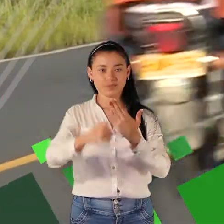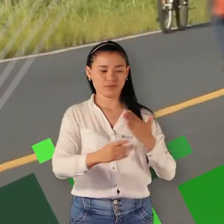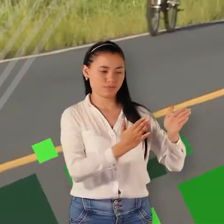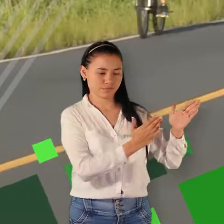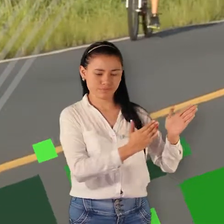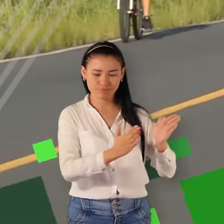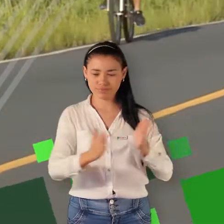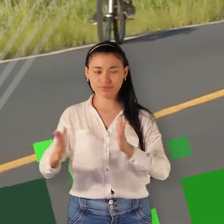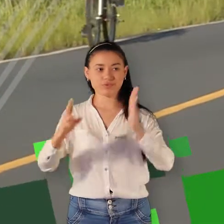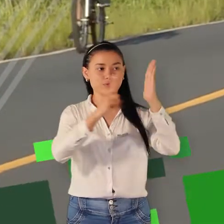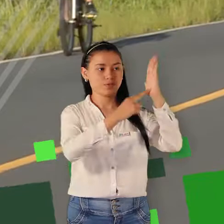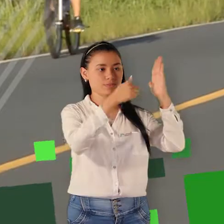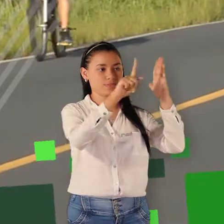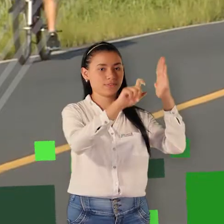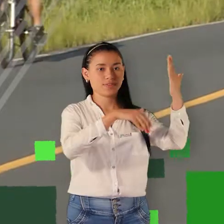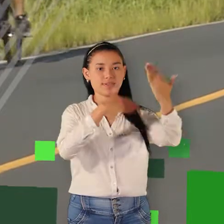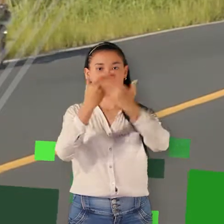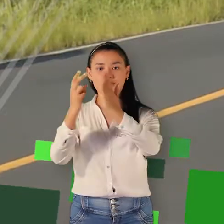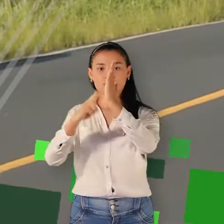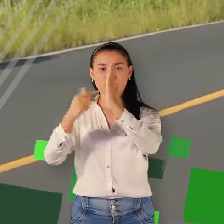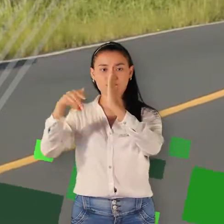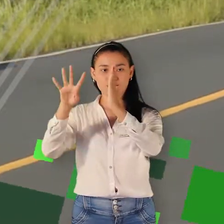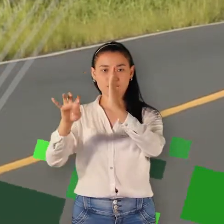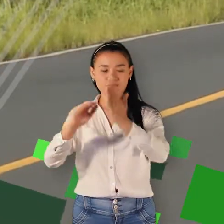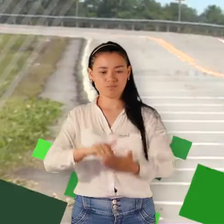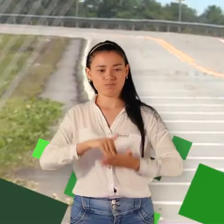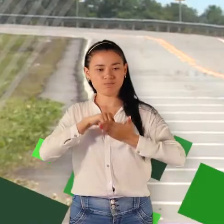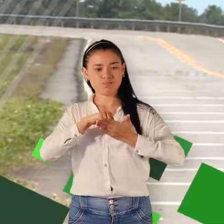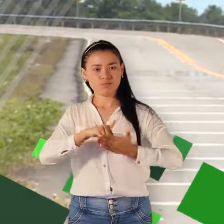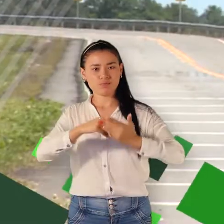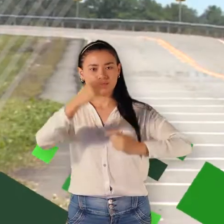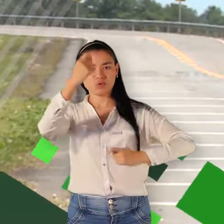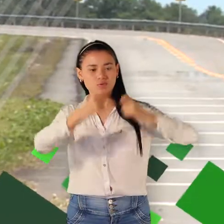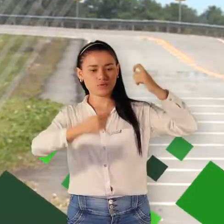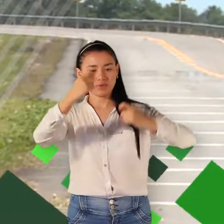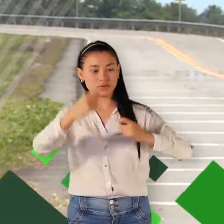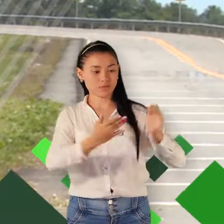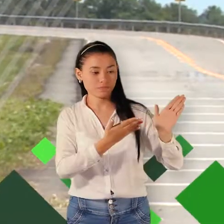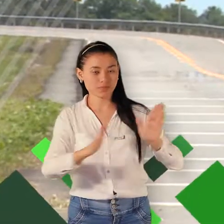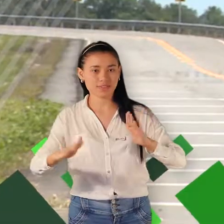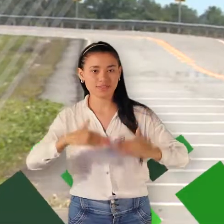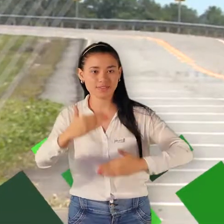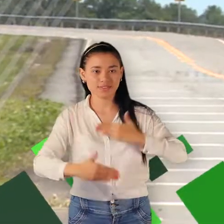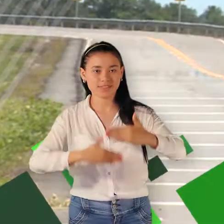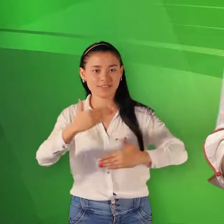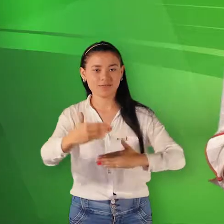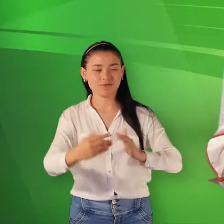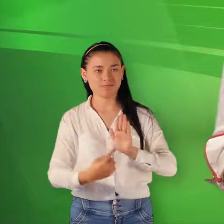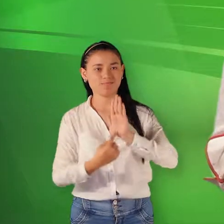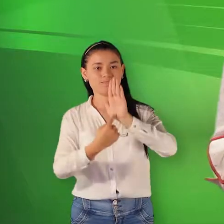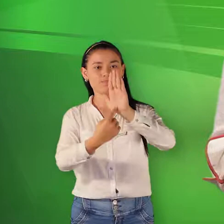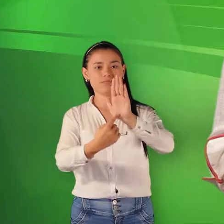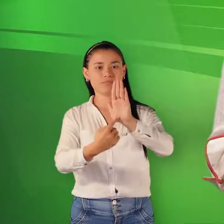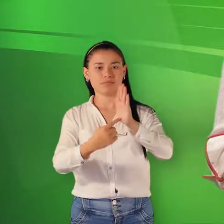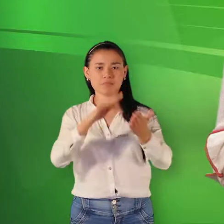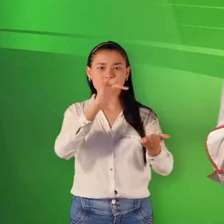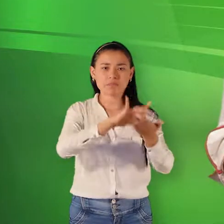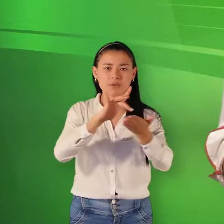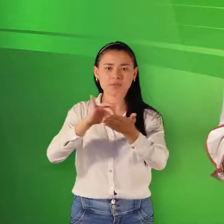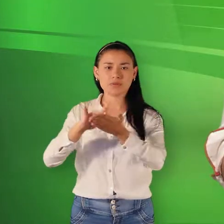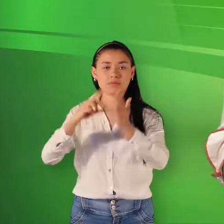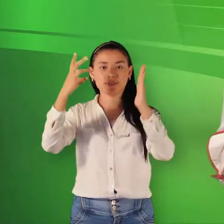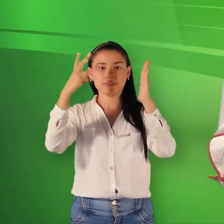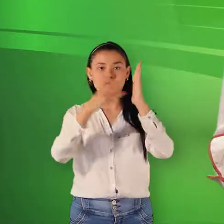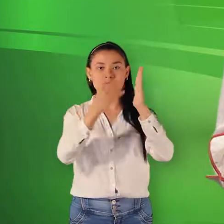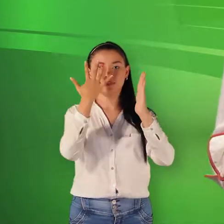Los ingresos proyectados para el periodo 2016-2019 y que son la fuente de financiación de este plan de desarrollo